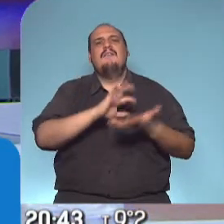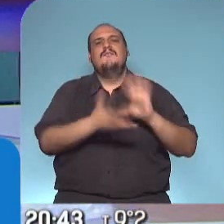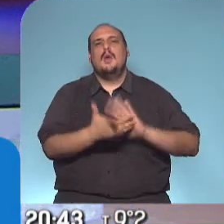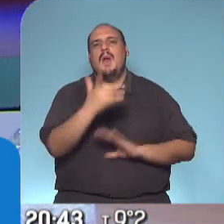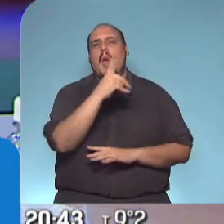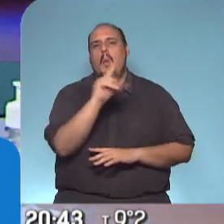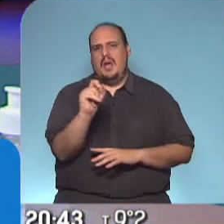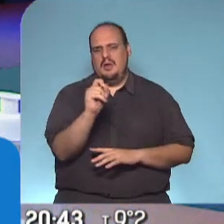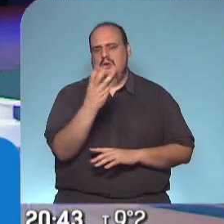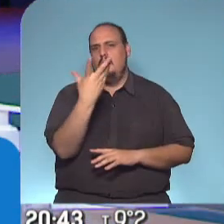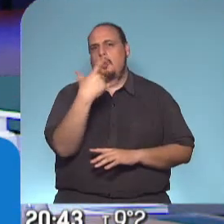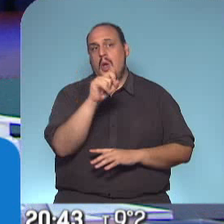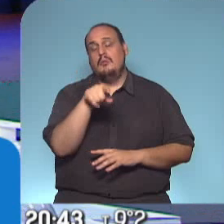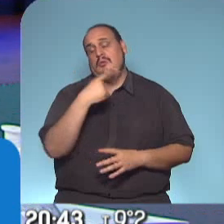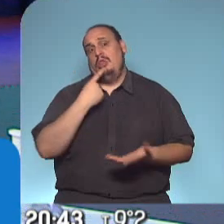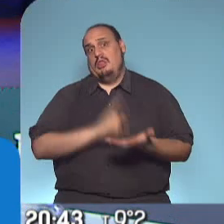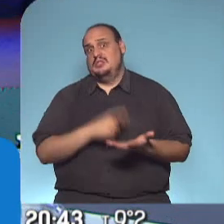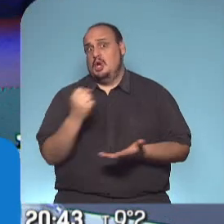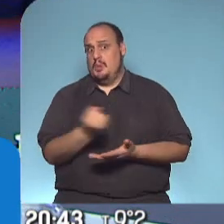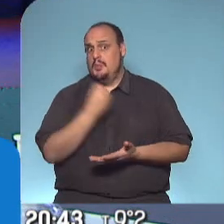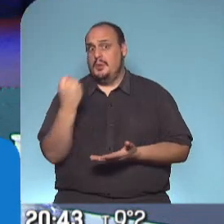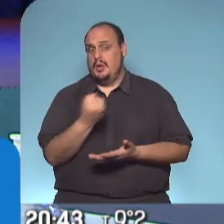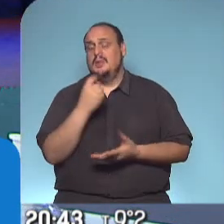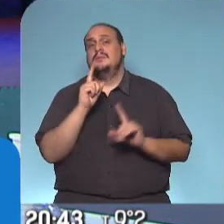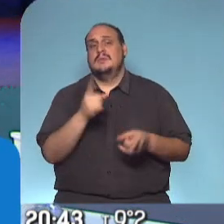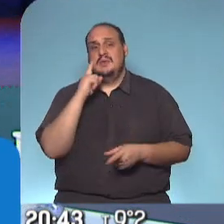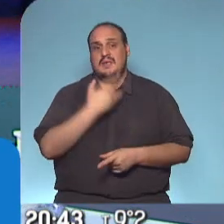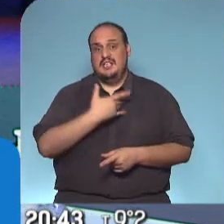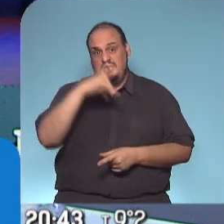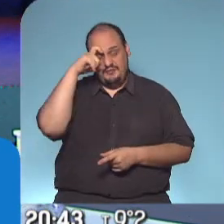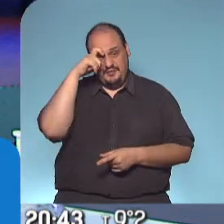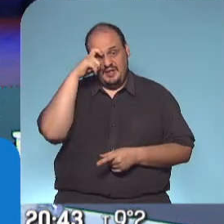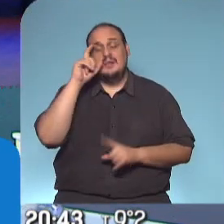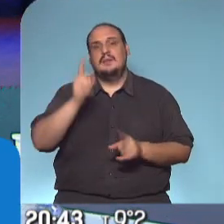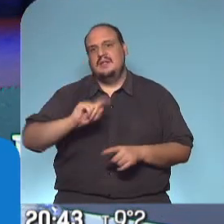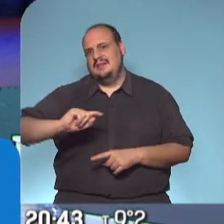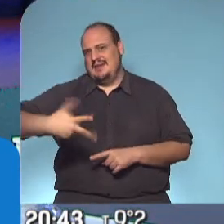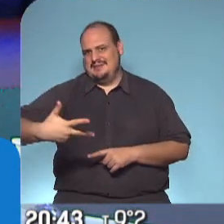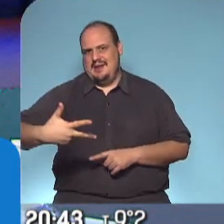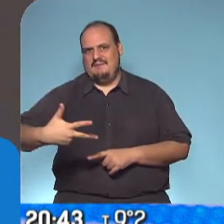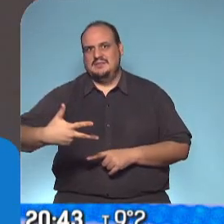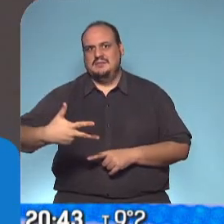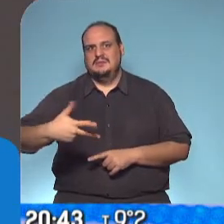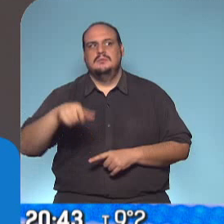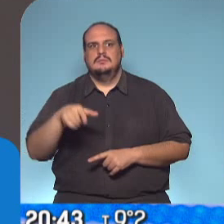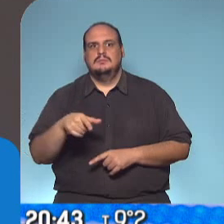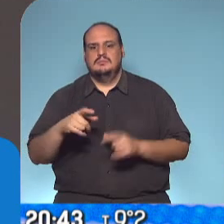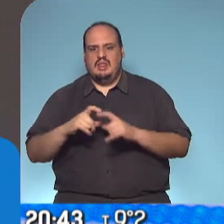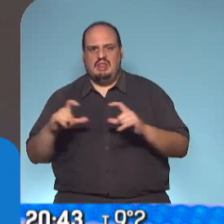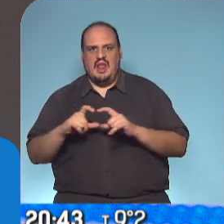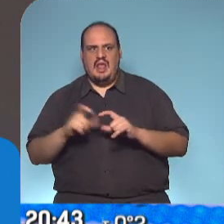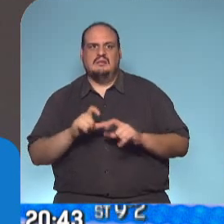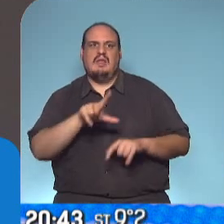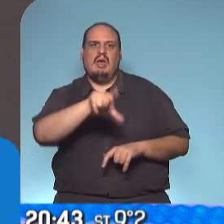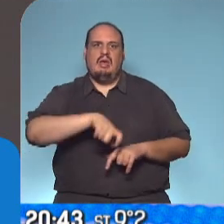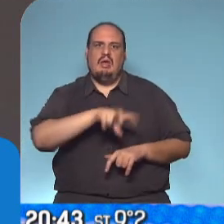bancaria porque nos pareció una decisión muy importante. De hecho, el ingreso familiar de emergencia que se va a pagar por tercera vez, cada uno va a poder ir con su tarjeta al